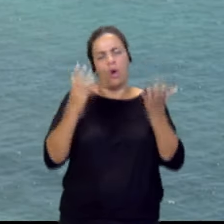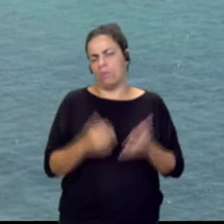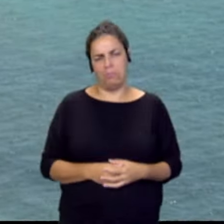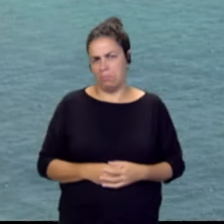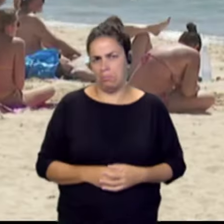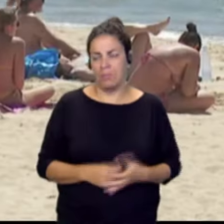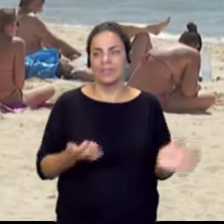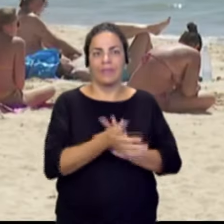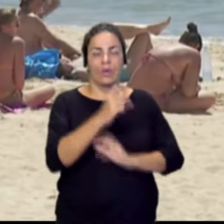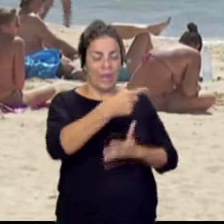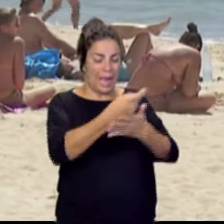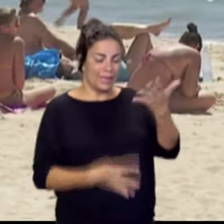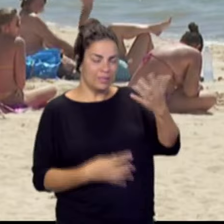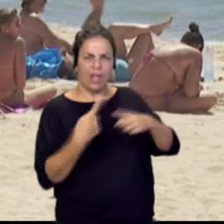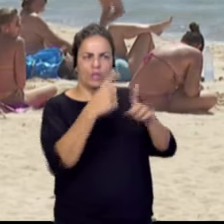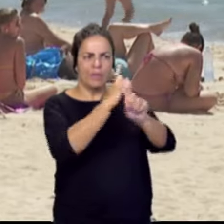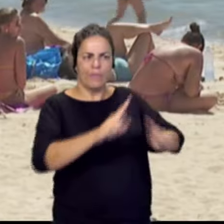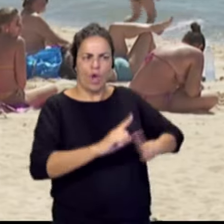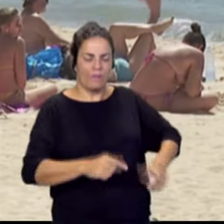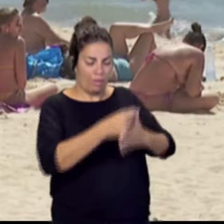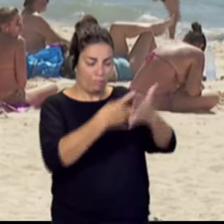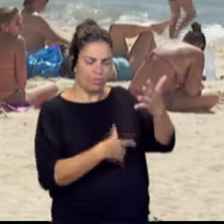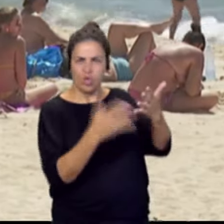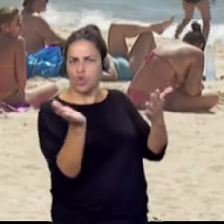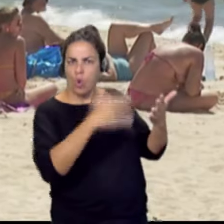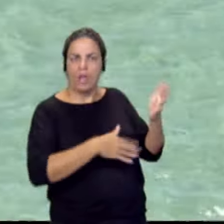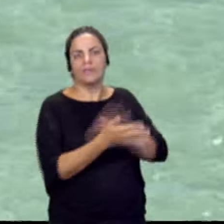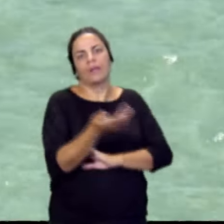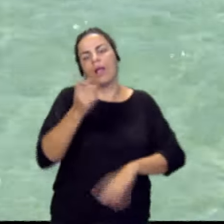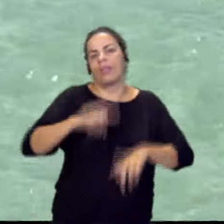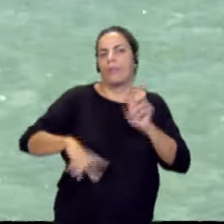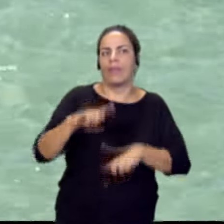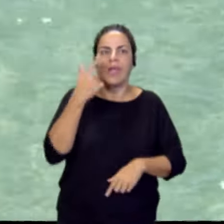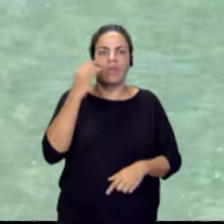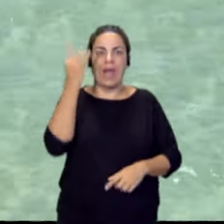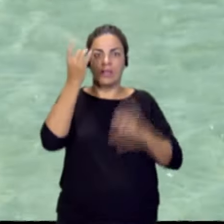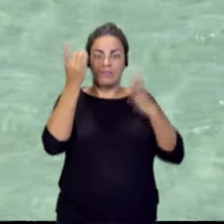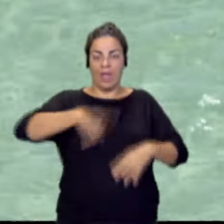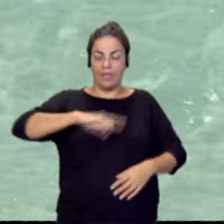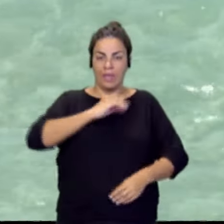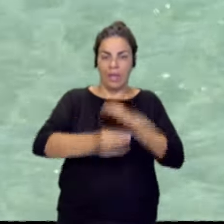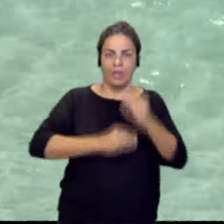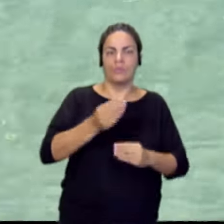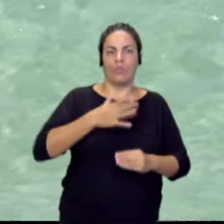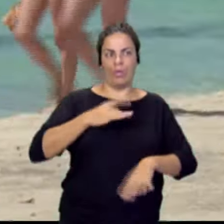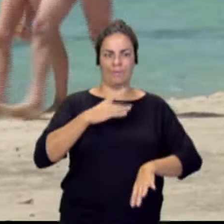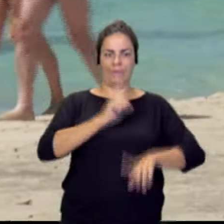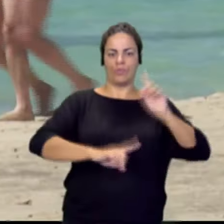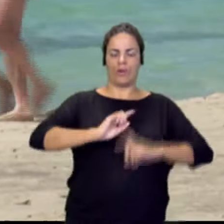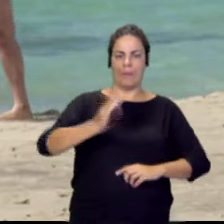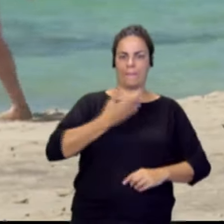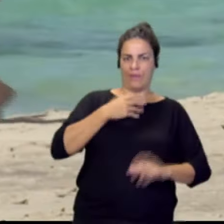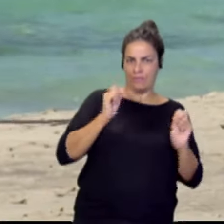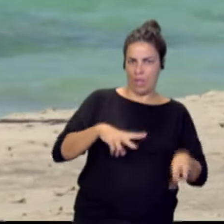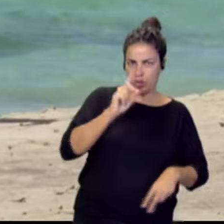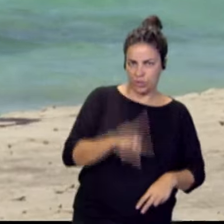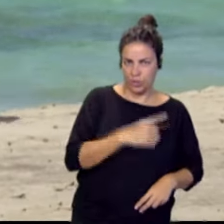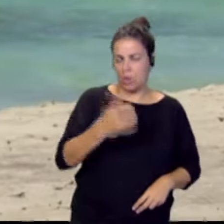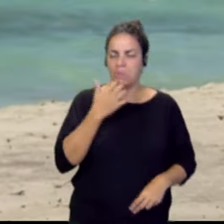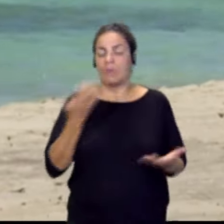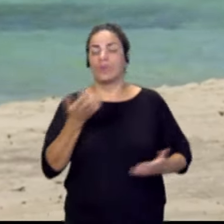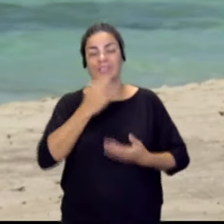de prohibiciones, así que la clave está en cómo las actividades que realicemos perjudiquen a la dolencia. Por ejemplo, si la incapacidad